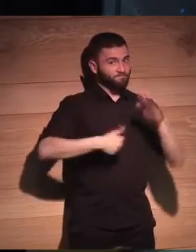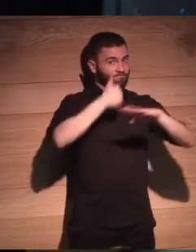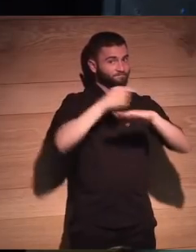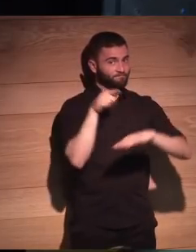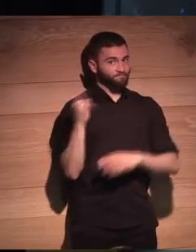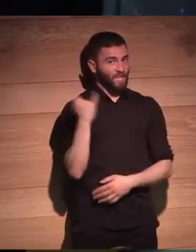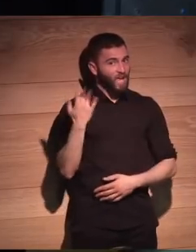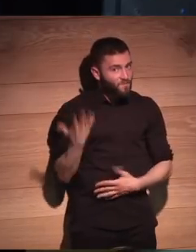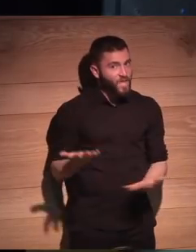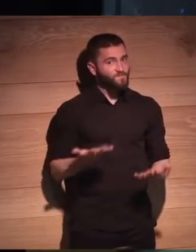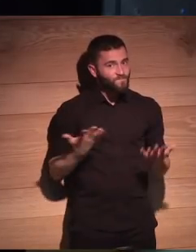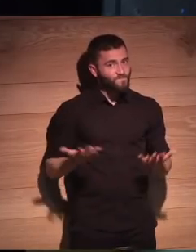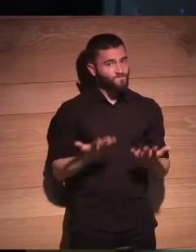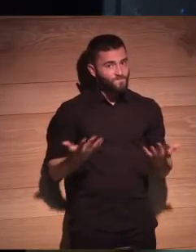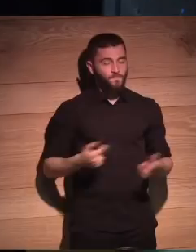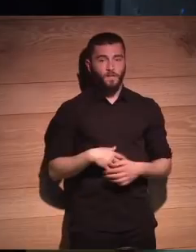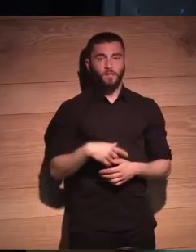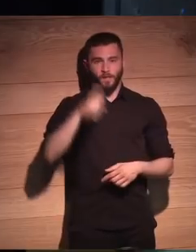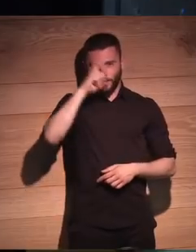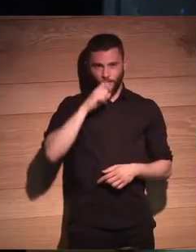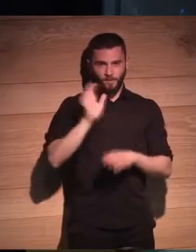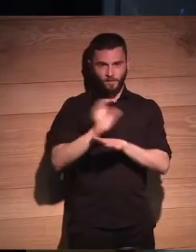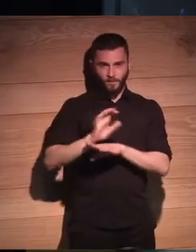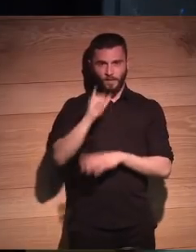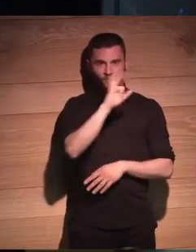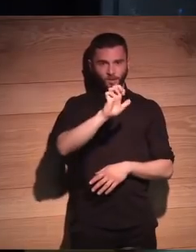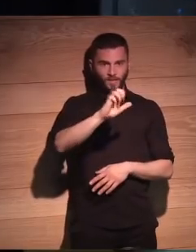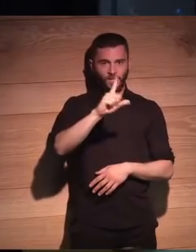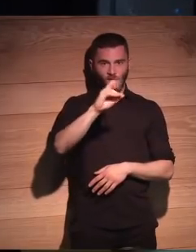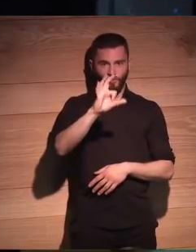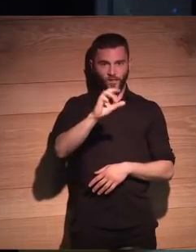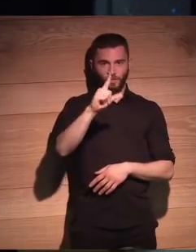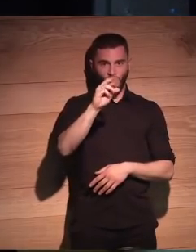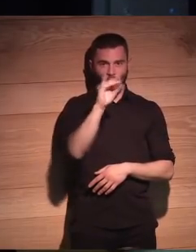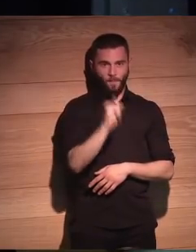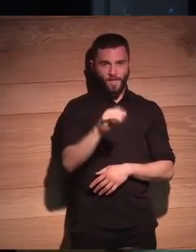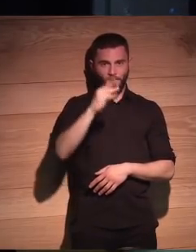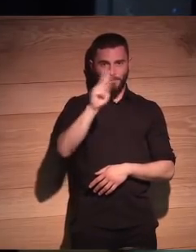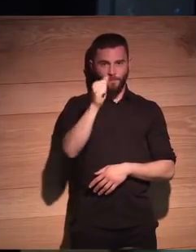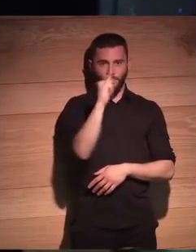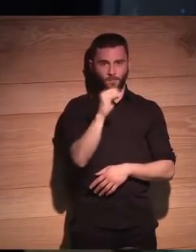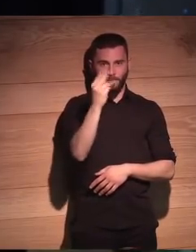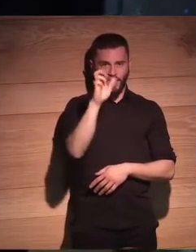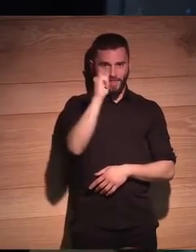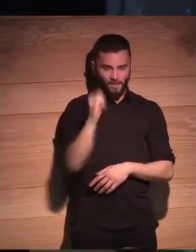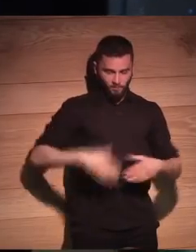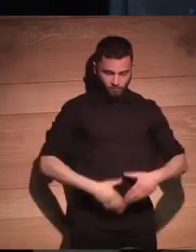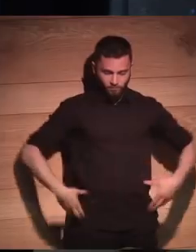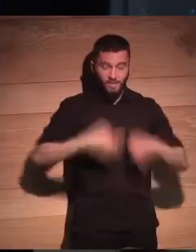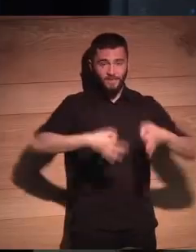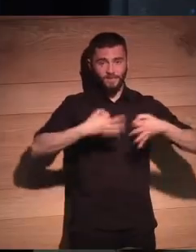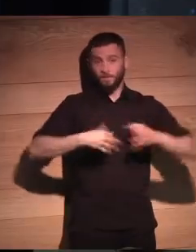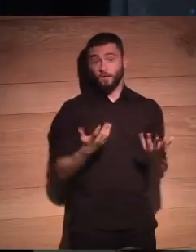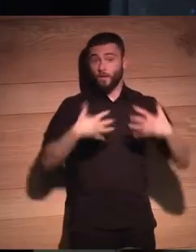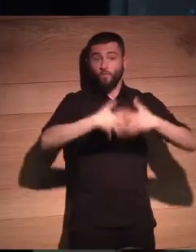arriba... Pero eso me recuerda a las películas de José Luis López Vázquez, que pero es que funciona lo hacían así. siempre con ropa interior. Sí, es que funciona así.